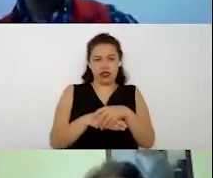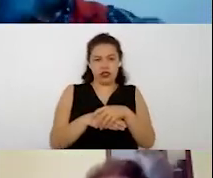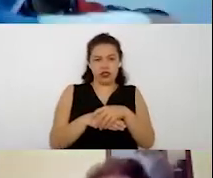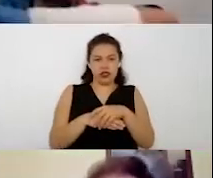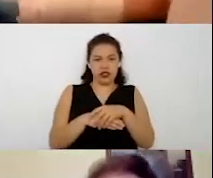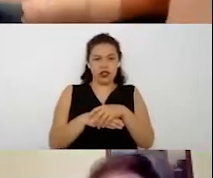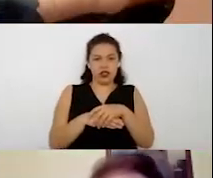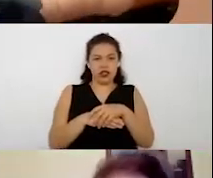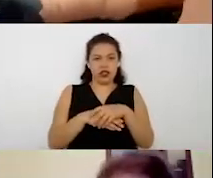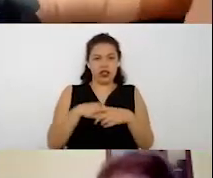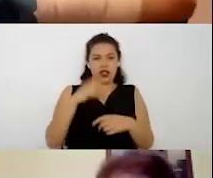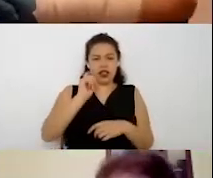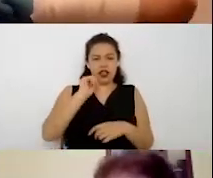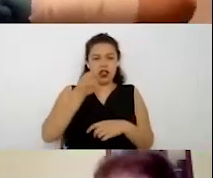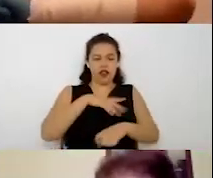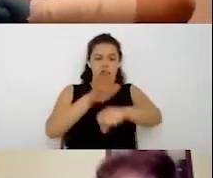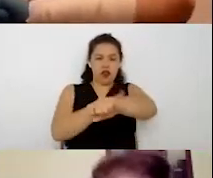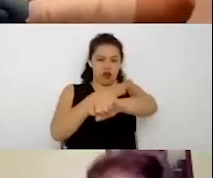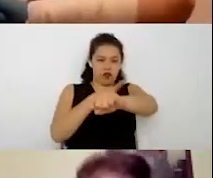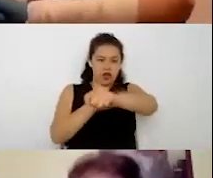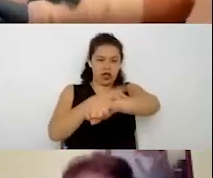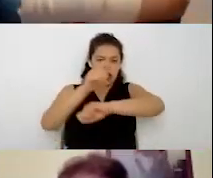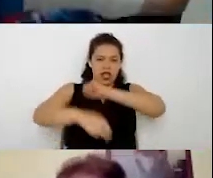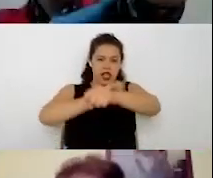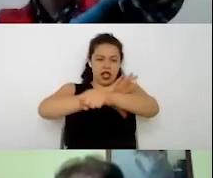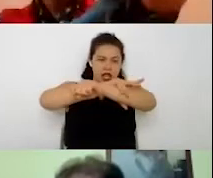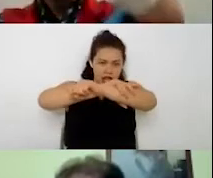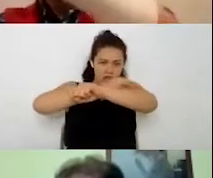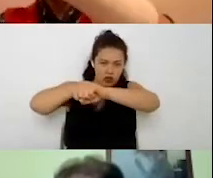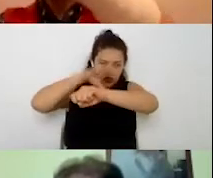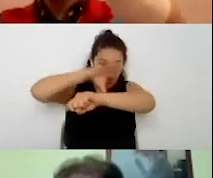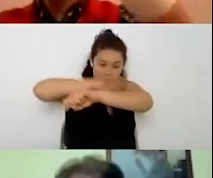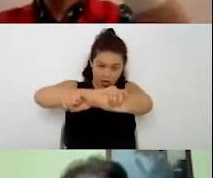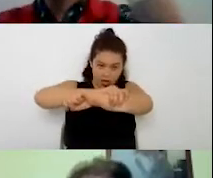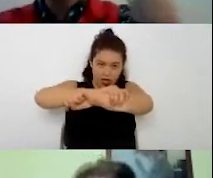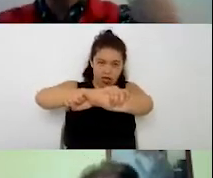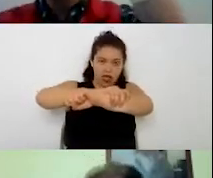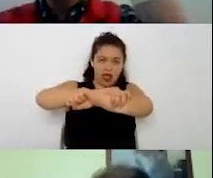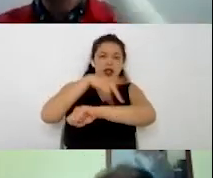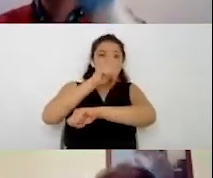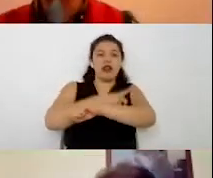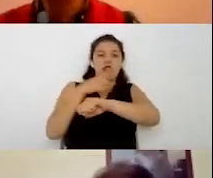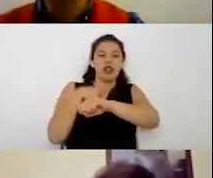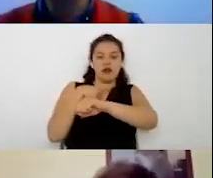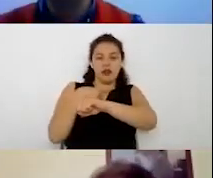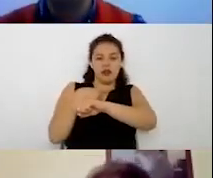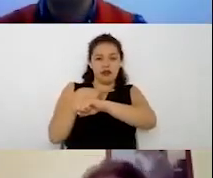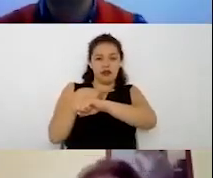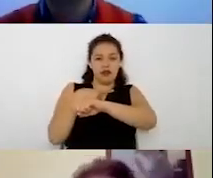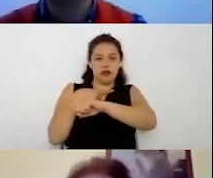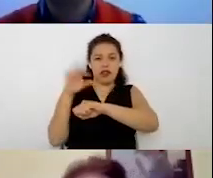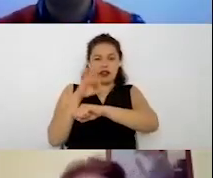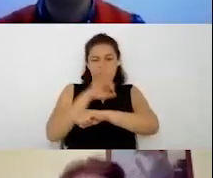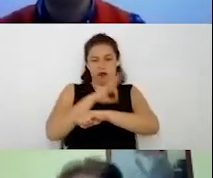consiste en aplicar nuestro vendaje presión directa, pero además tenemos que elevar, si es posible, y